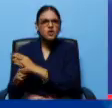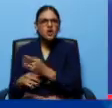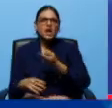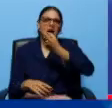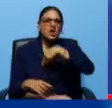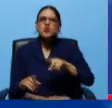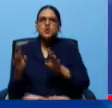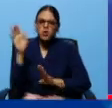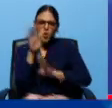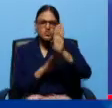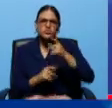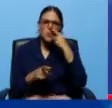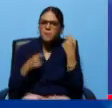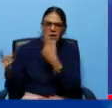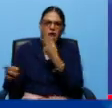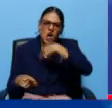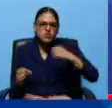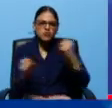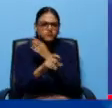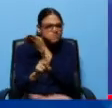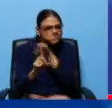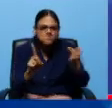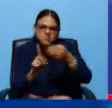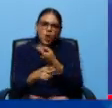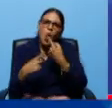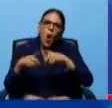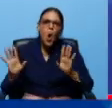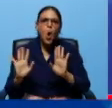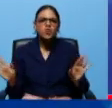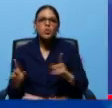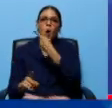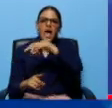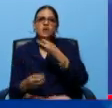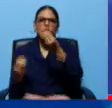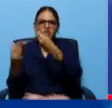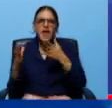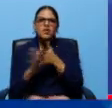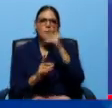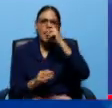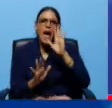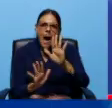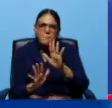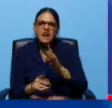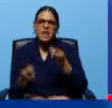mira, superando y pasándole por encima. No pudieron con amenaza, con bloqueo económico.